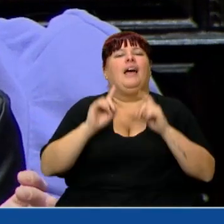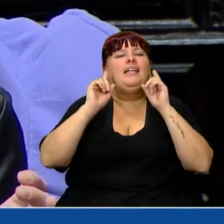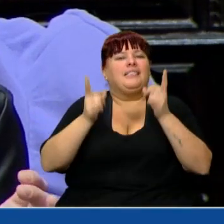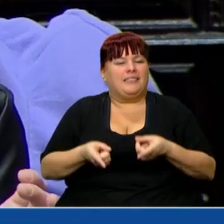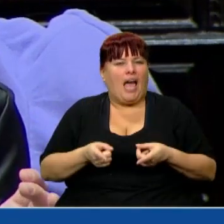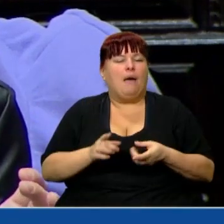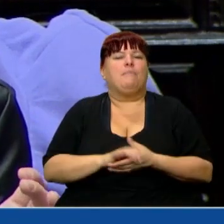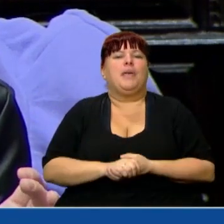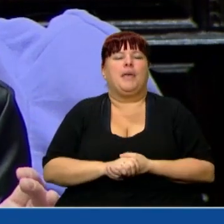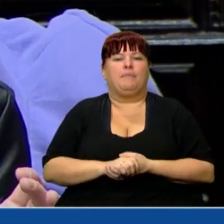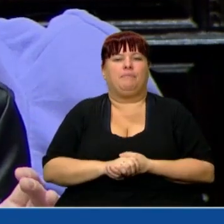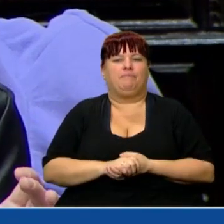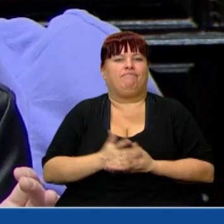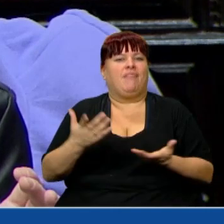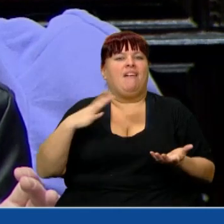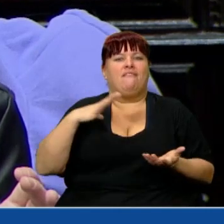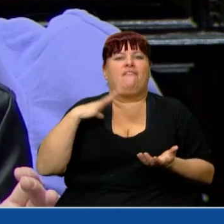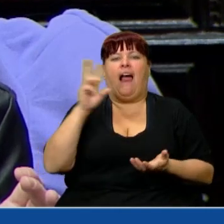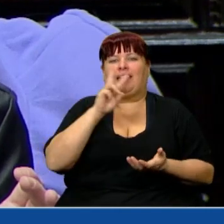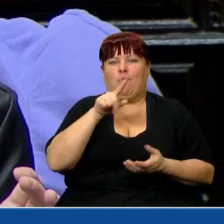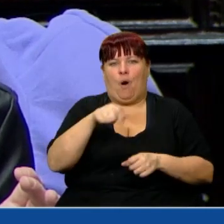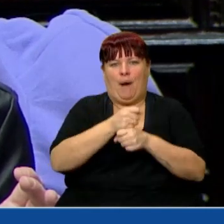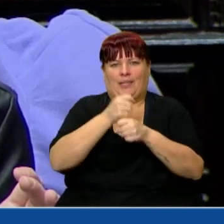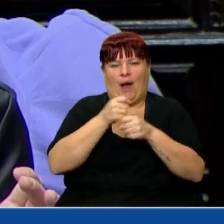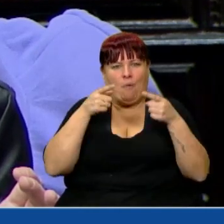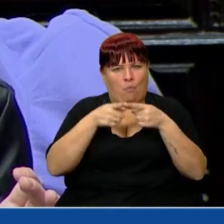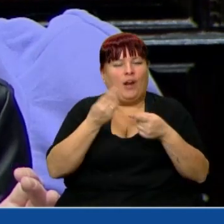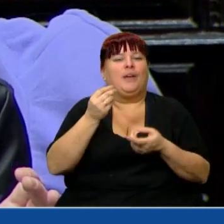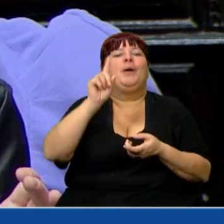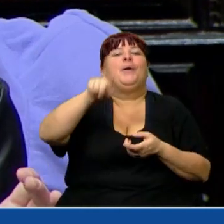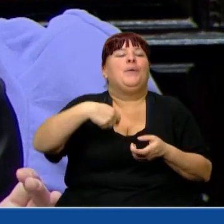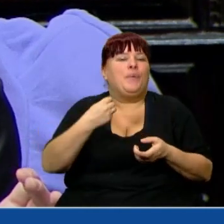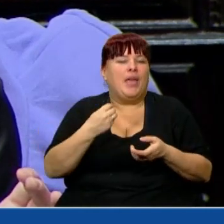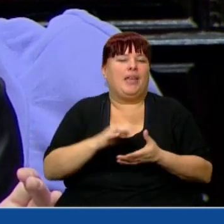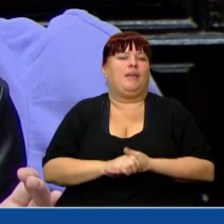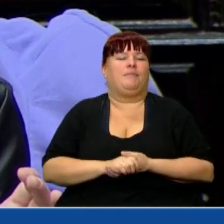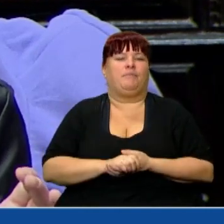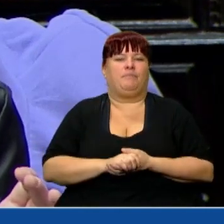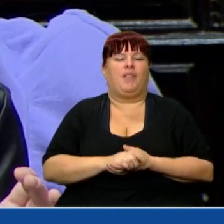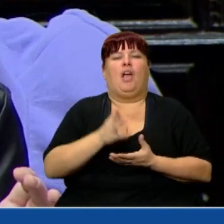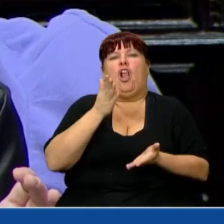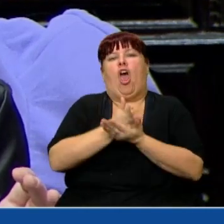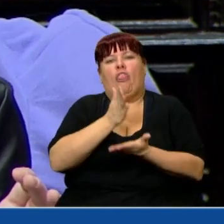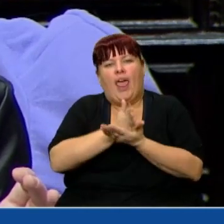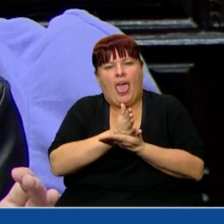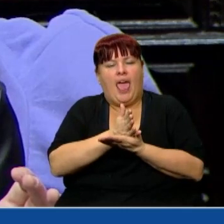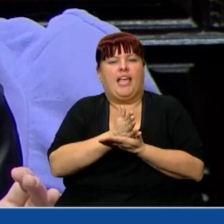Además, la carencia de mujeres en esta actividad también lleva con que los